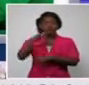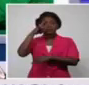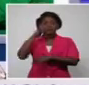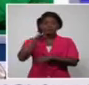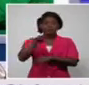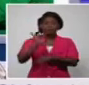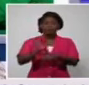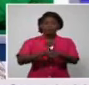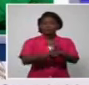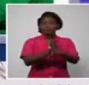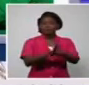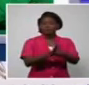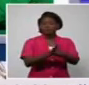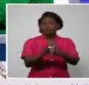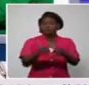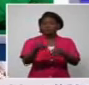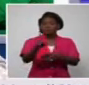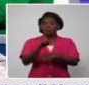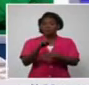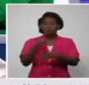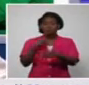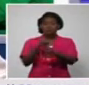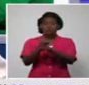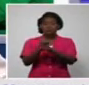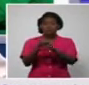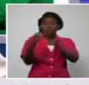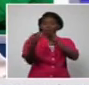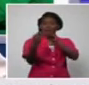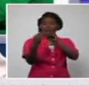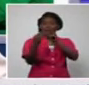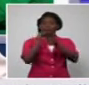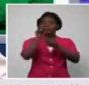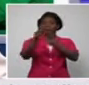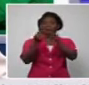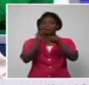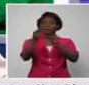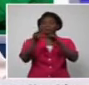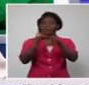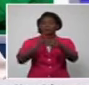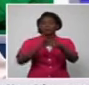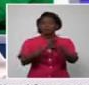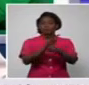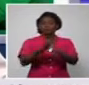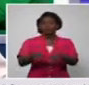tiene alguna sintomatología. Por grupos de edades,